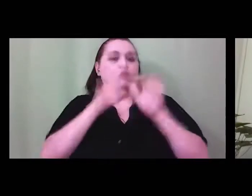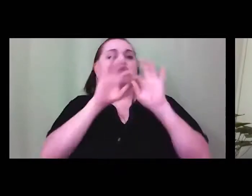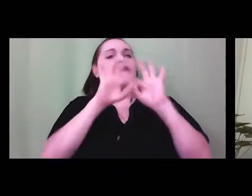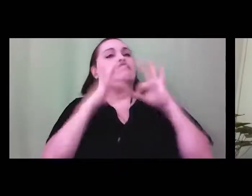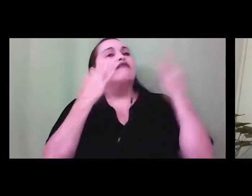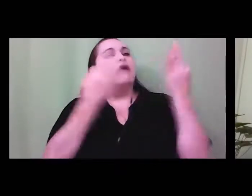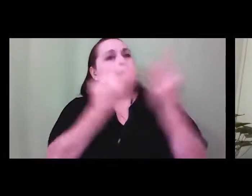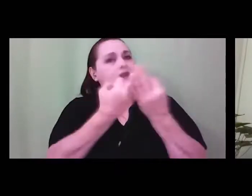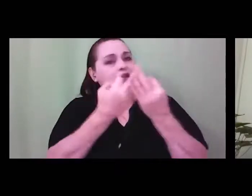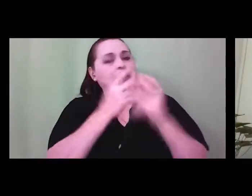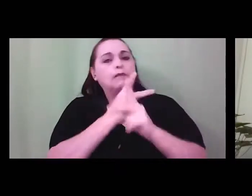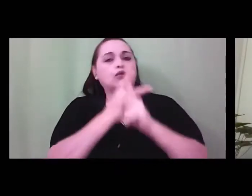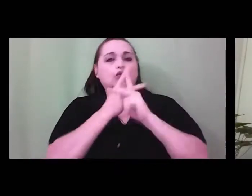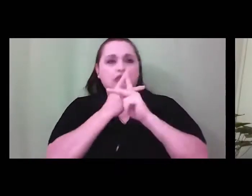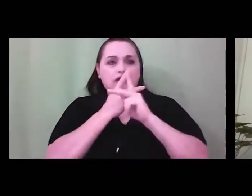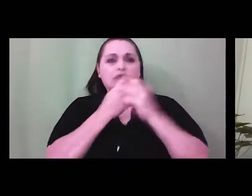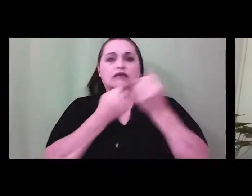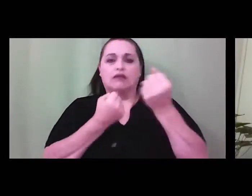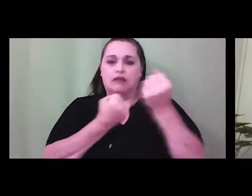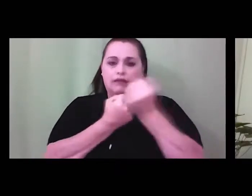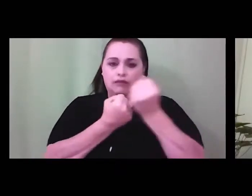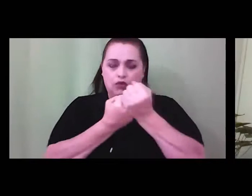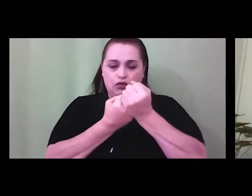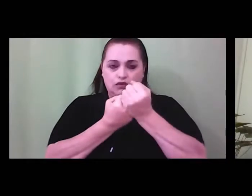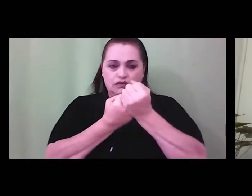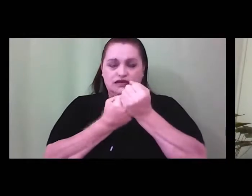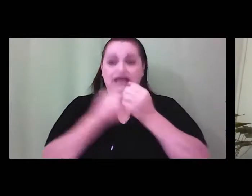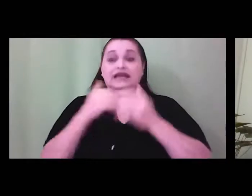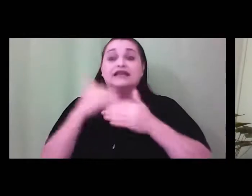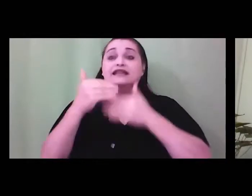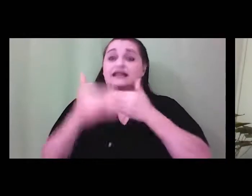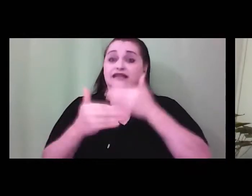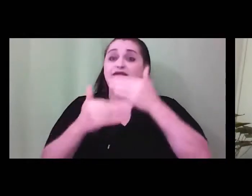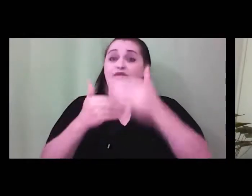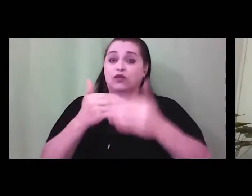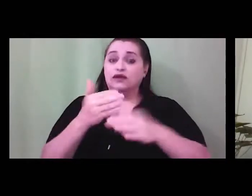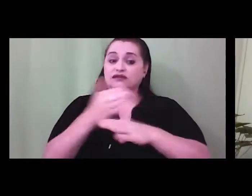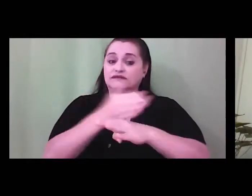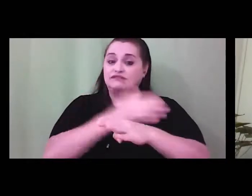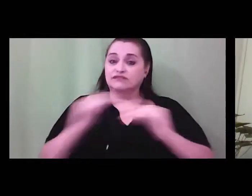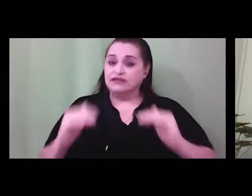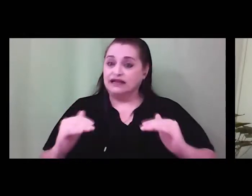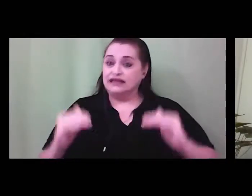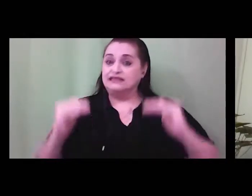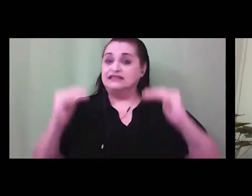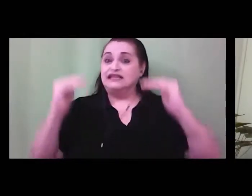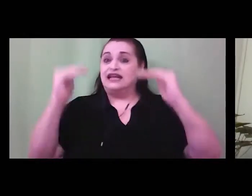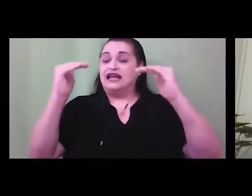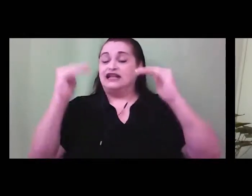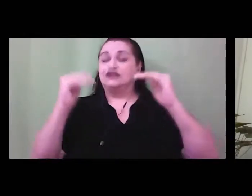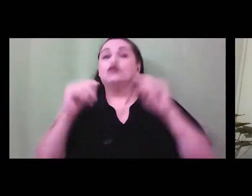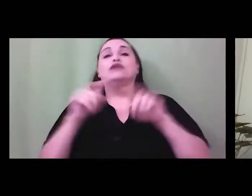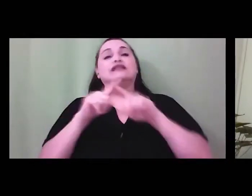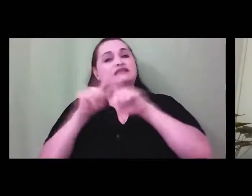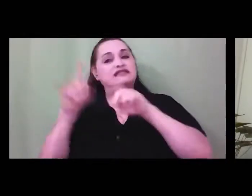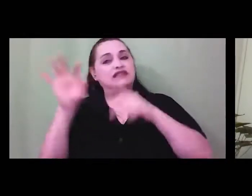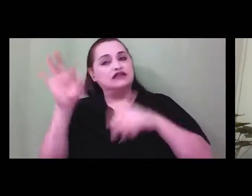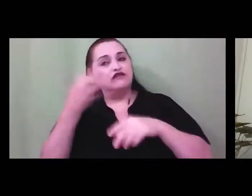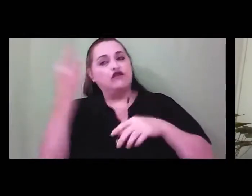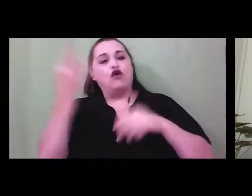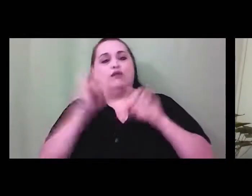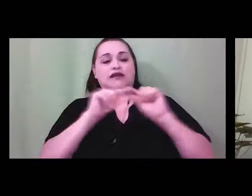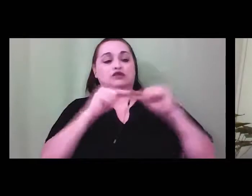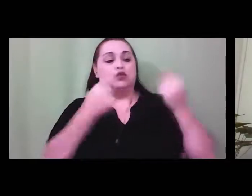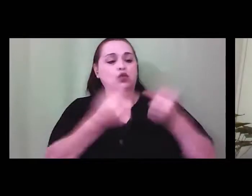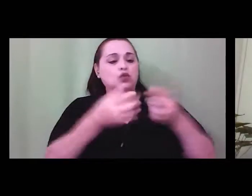nos proteja, que nos apoye, y más adelante ir creciendo en distintas formas de agrupación